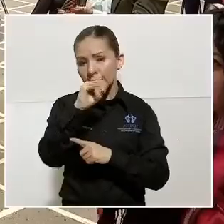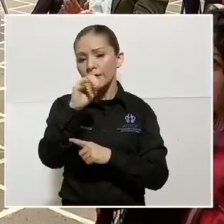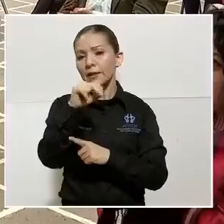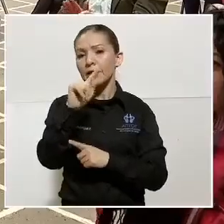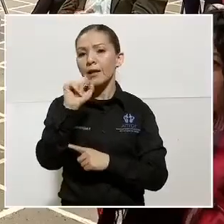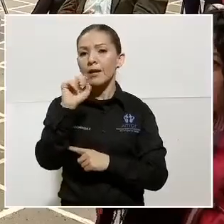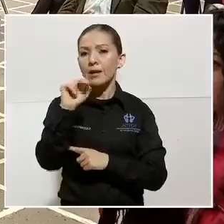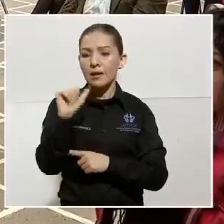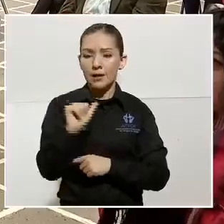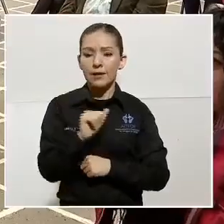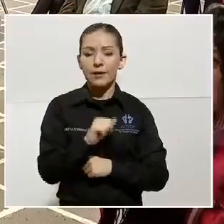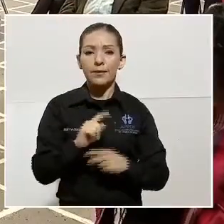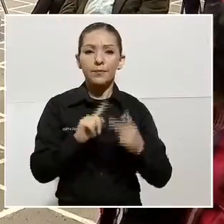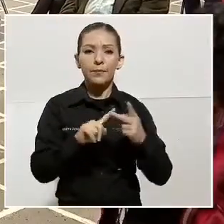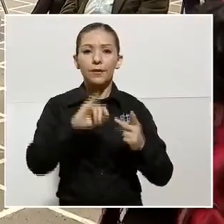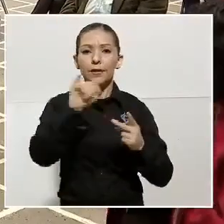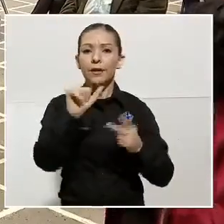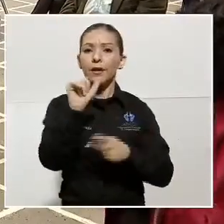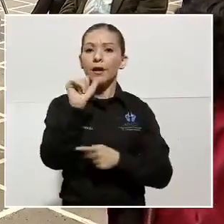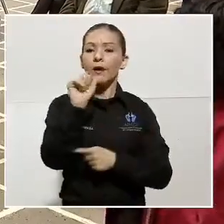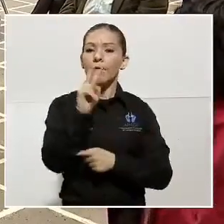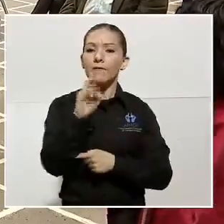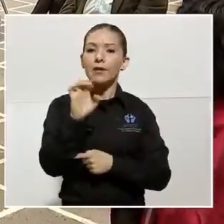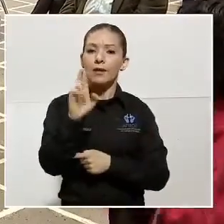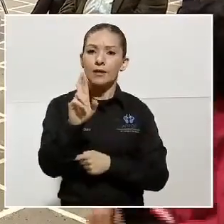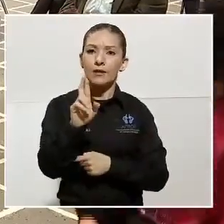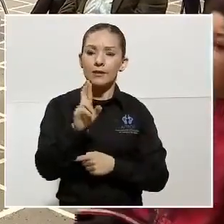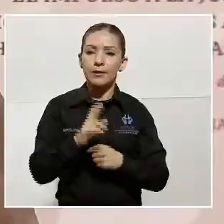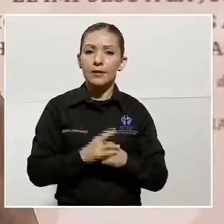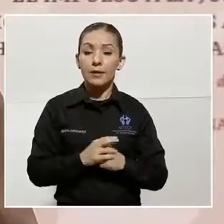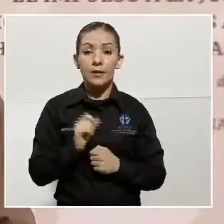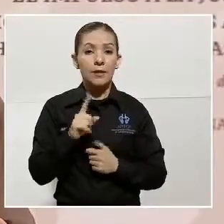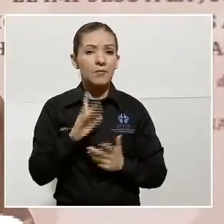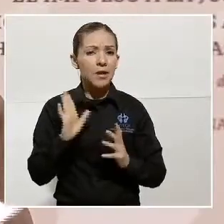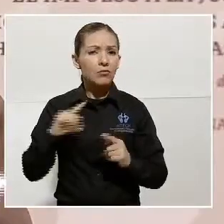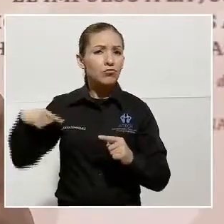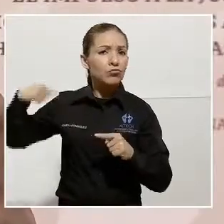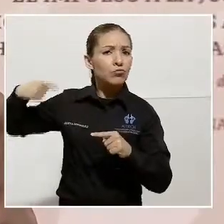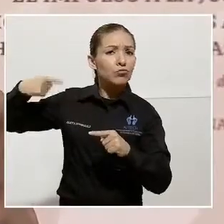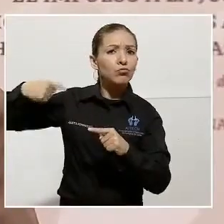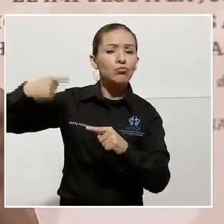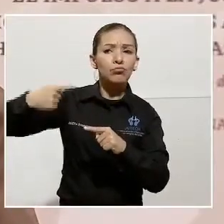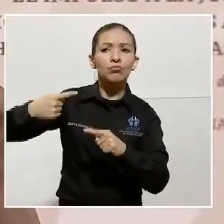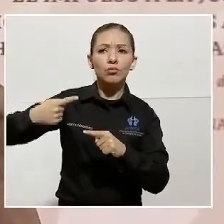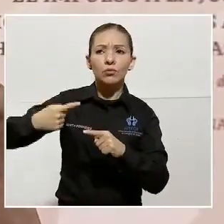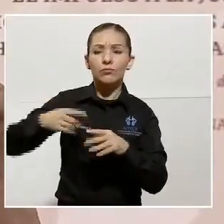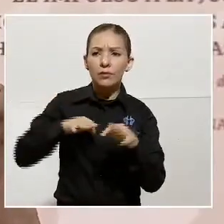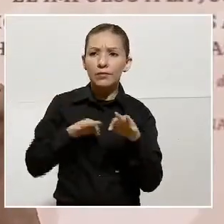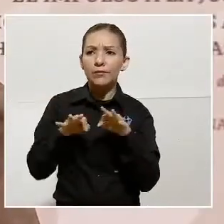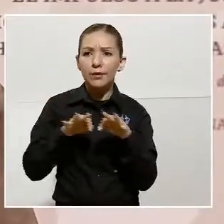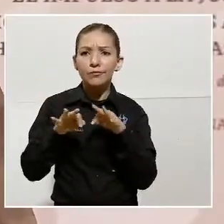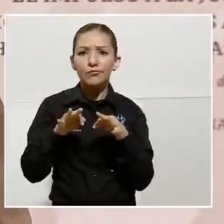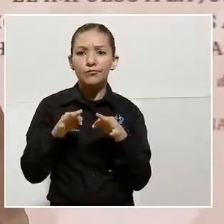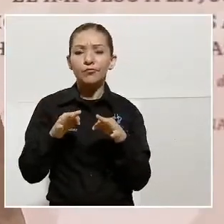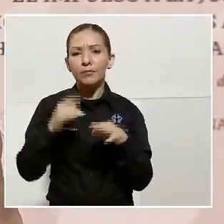y con Javier Yankelevich, que ha venido ya trabajando toda la metodología para las búsquedas